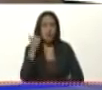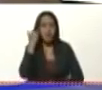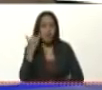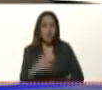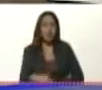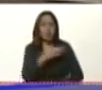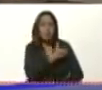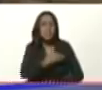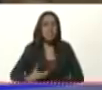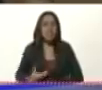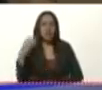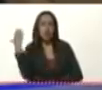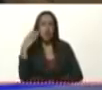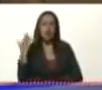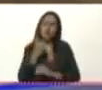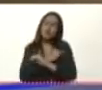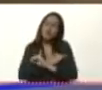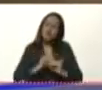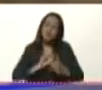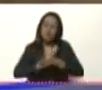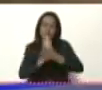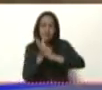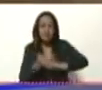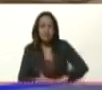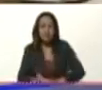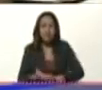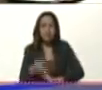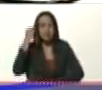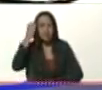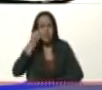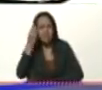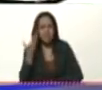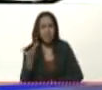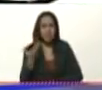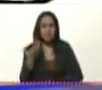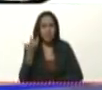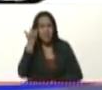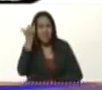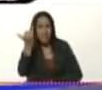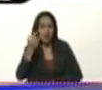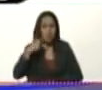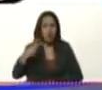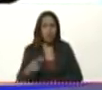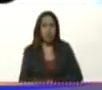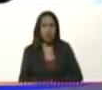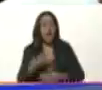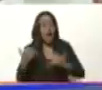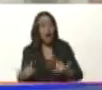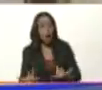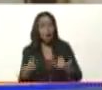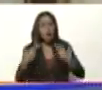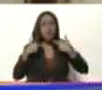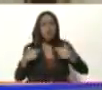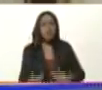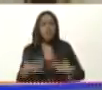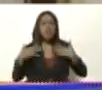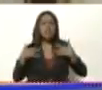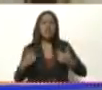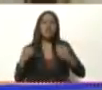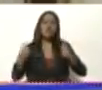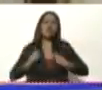Duque, basta de extremismos ideológicos. Se trata de una causa humanitaria, se trata de la salud y la